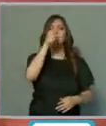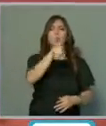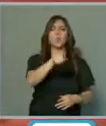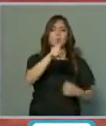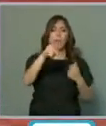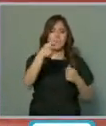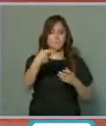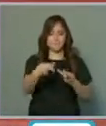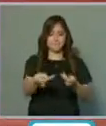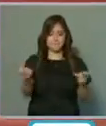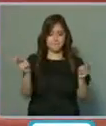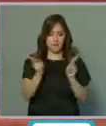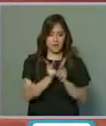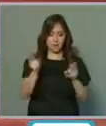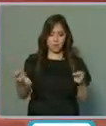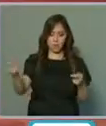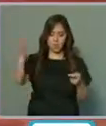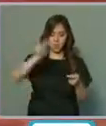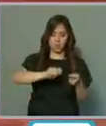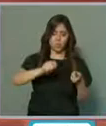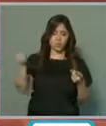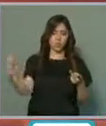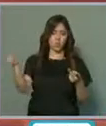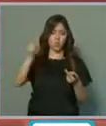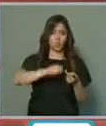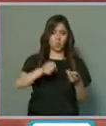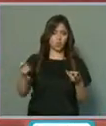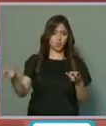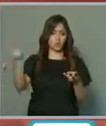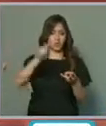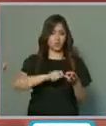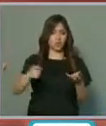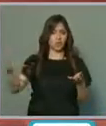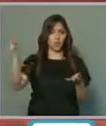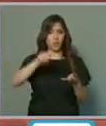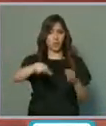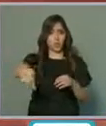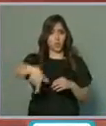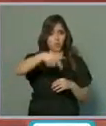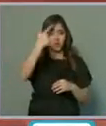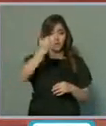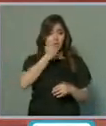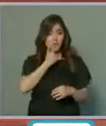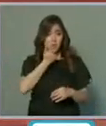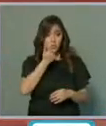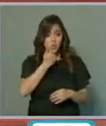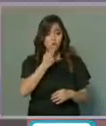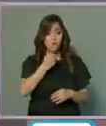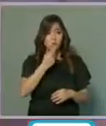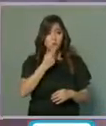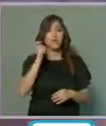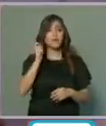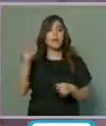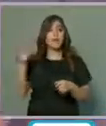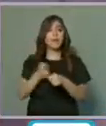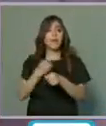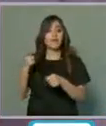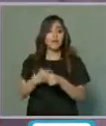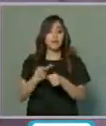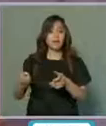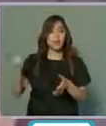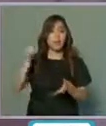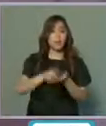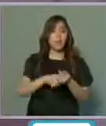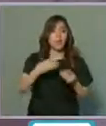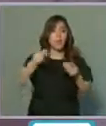dirías 1, 2, No. 5, 10, 12 cucharadas de azúcar, no. Bueno, pues cuando estamos tomando refrescos con azúcar, 600